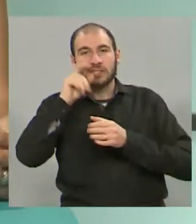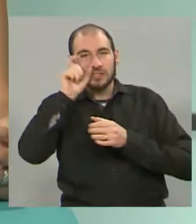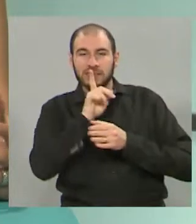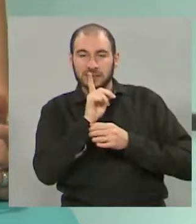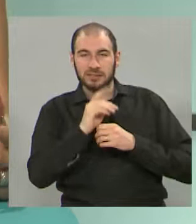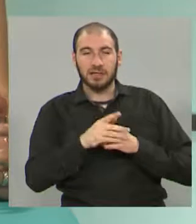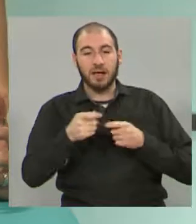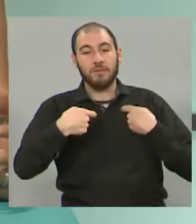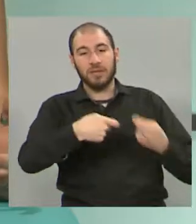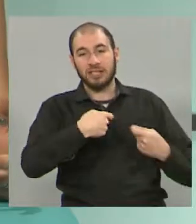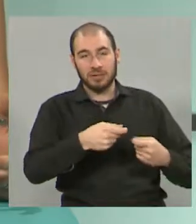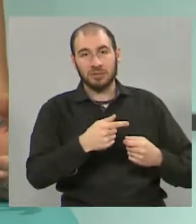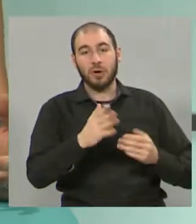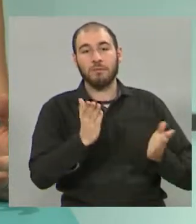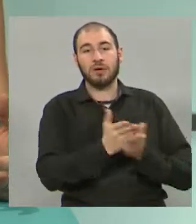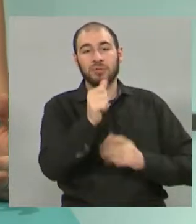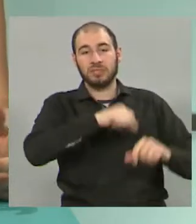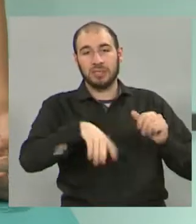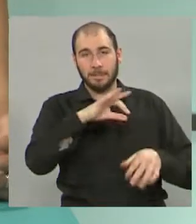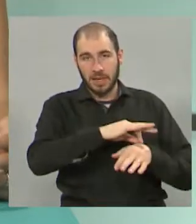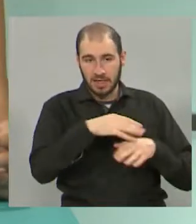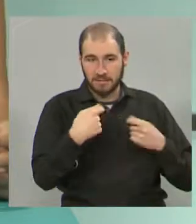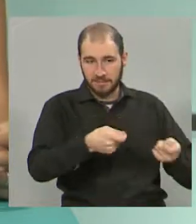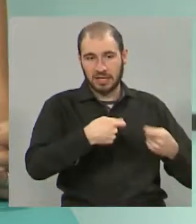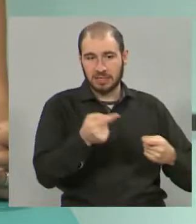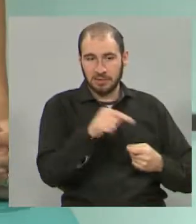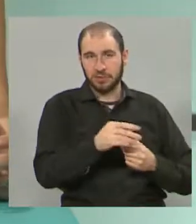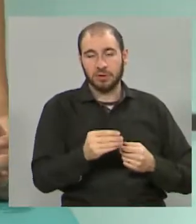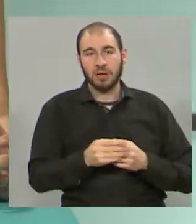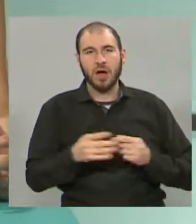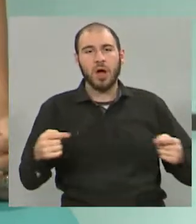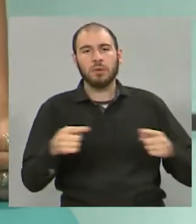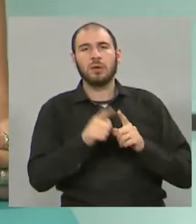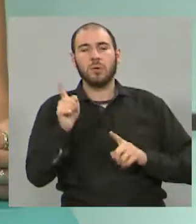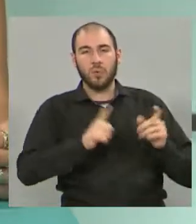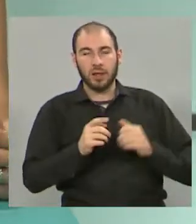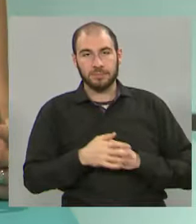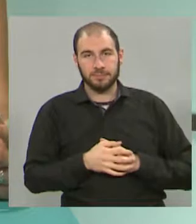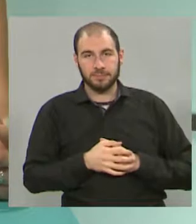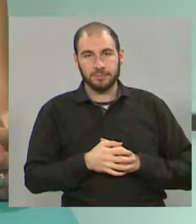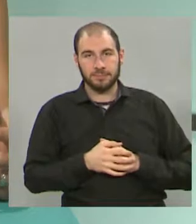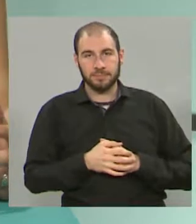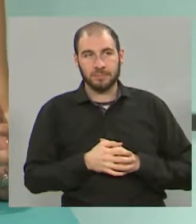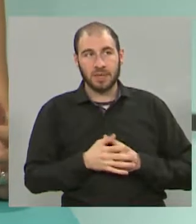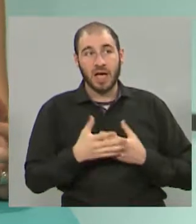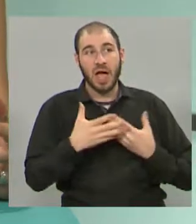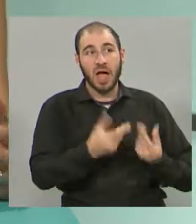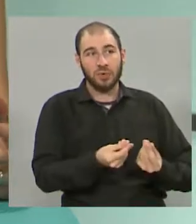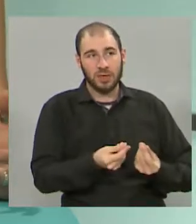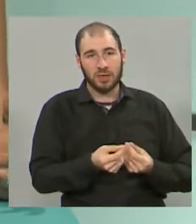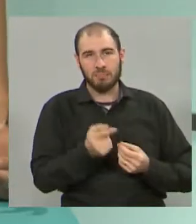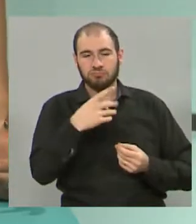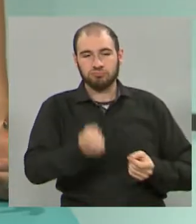tiene financiamiento de parte de la facultad de ciencias médicas y tiene como finalidad ayudar a las bocas